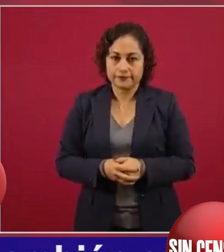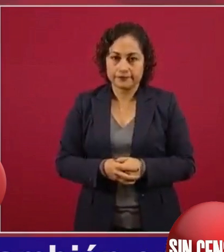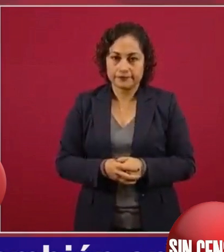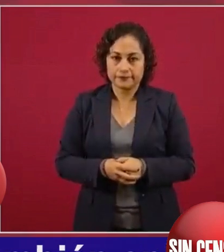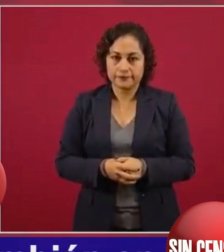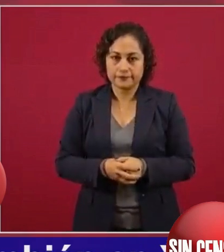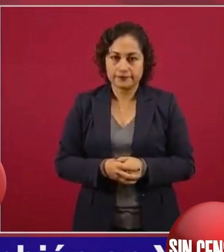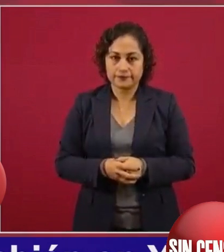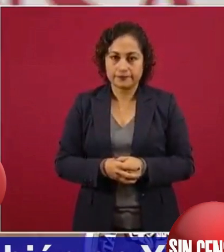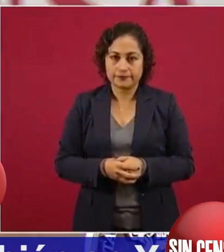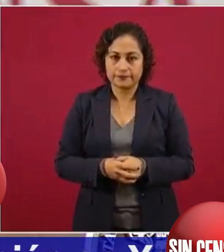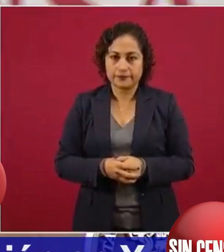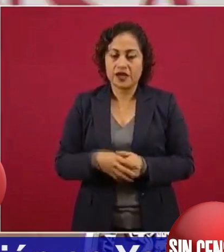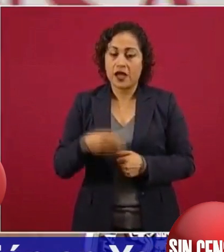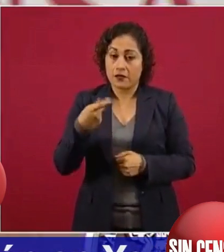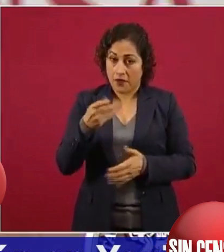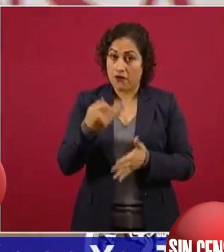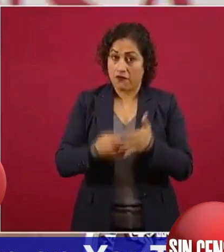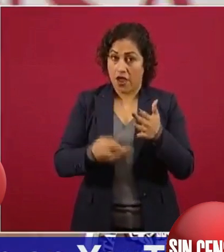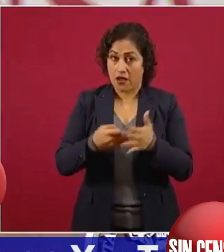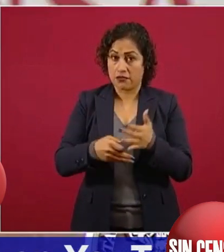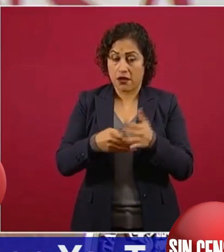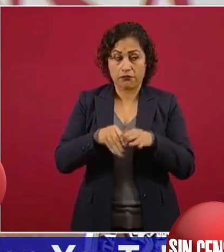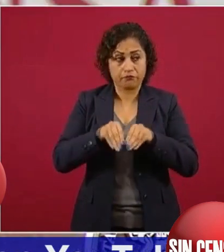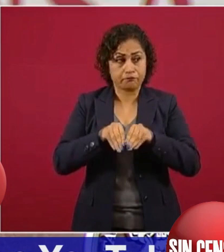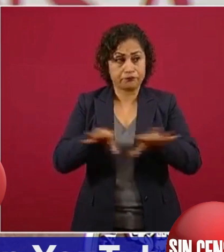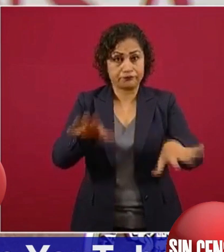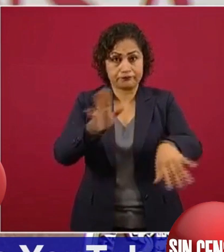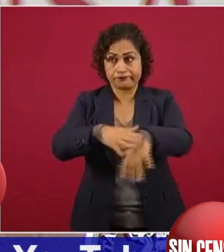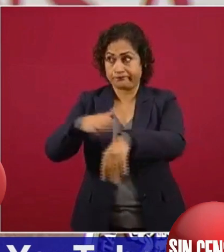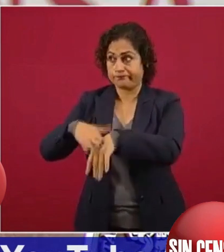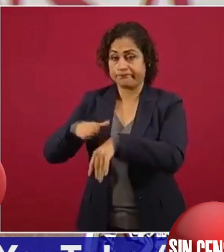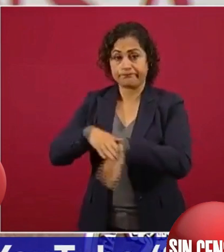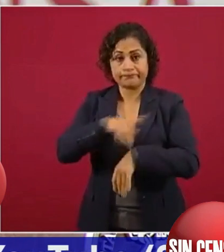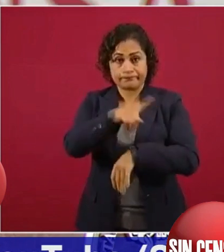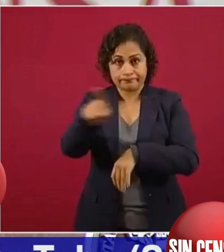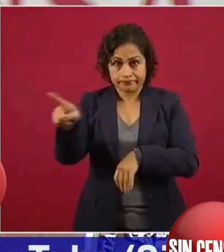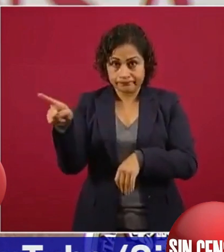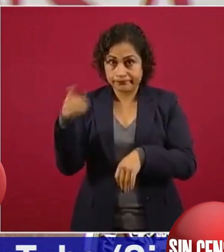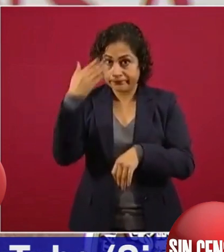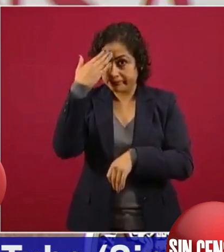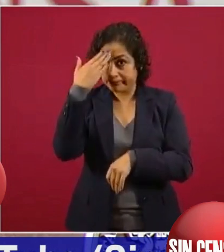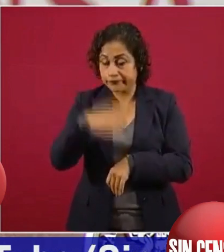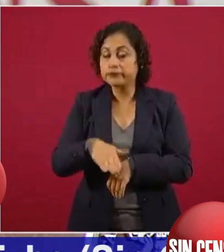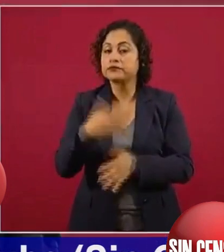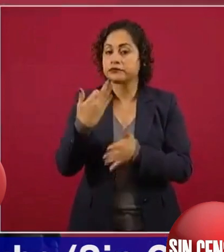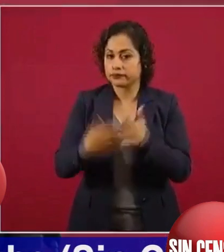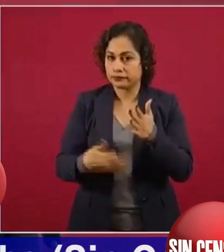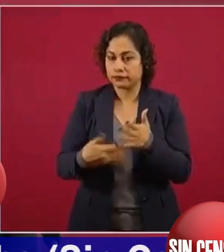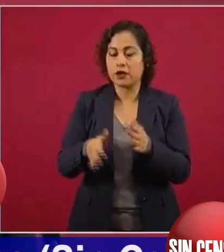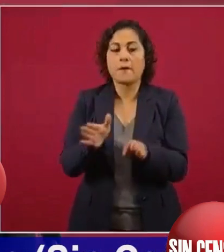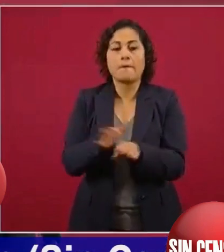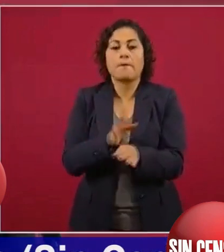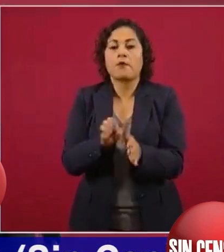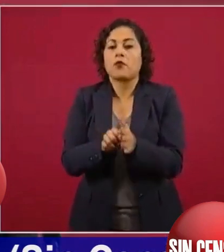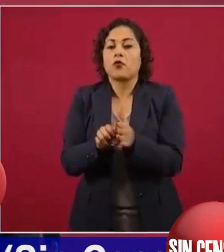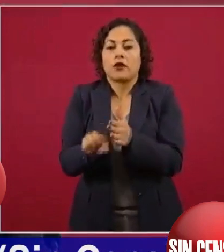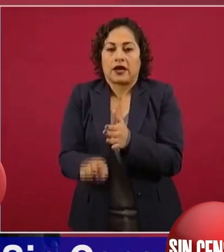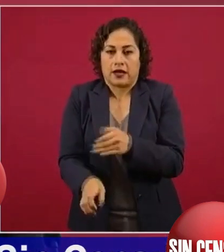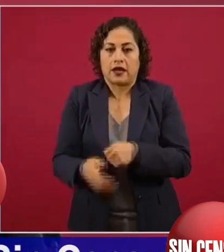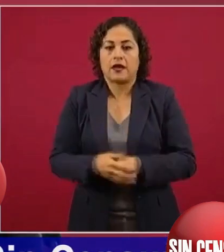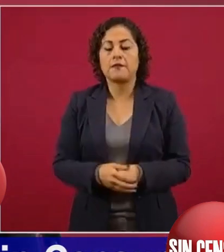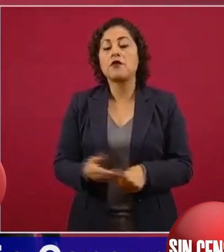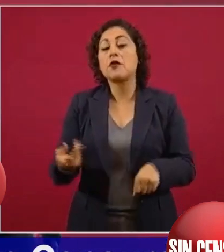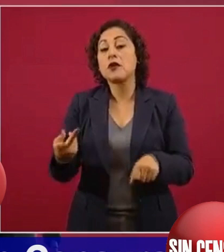debe de difundirse más, es cómo se deterioró el salario mínimo